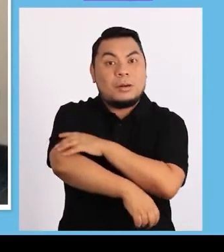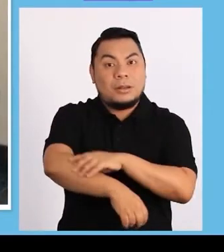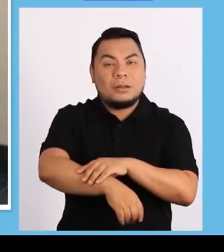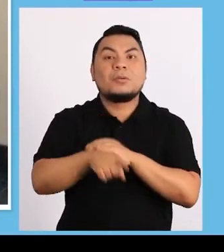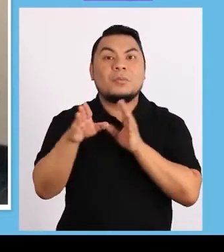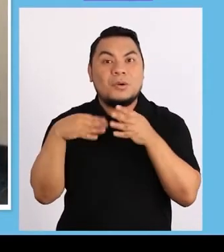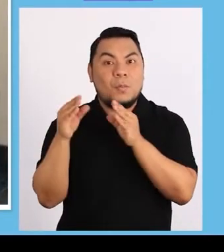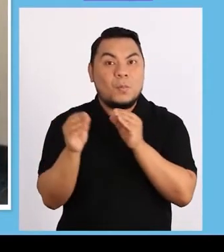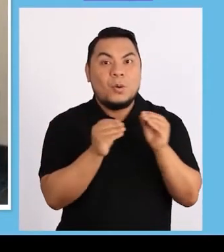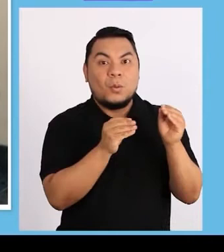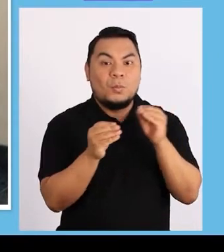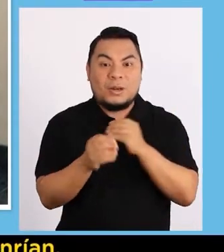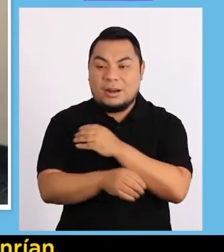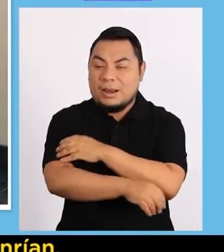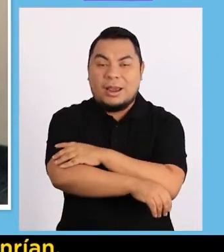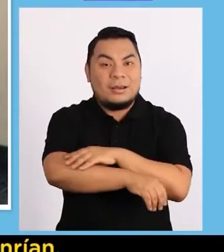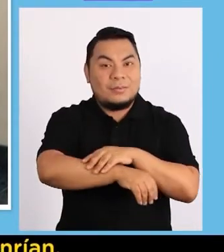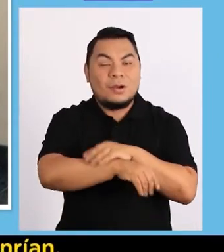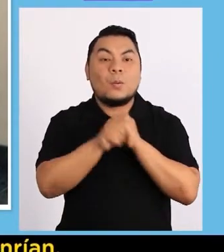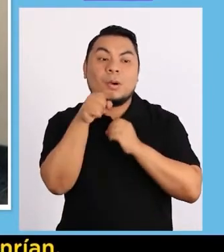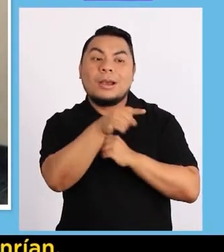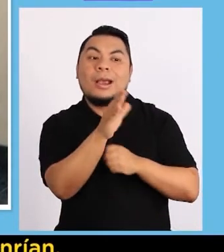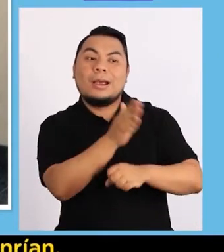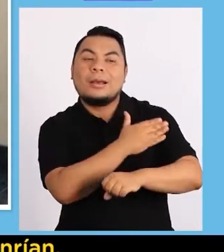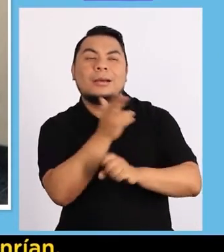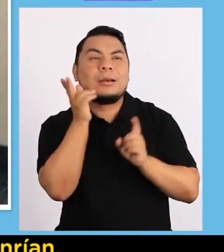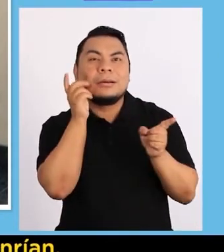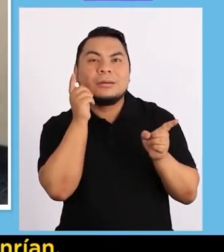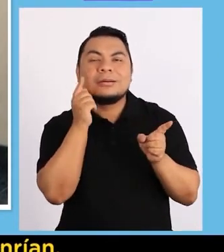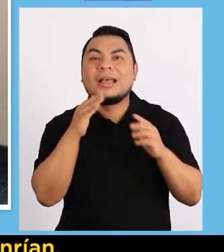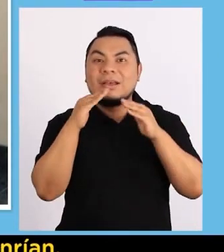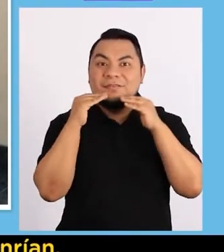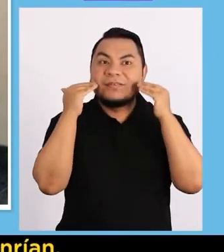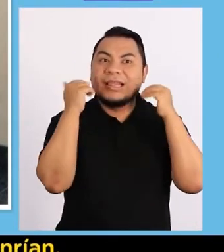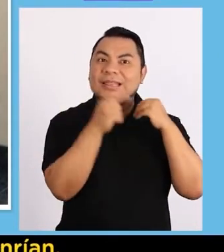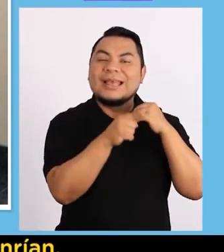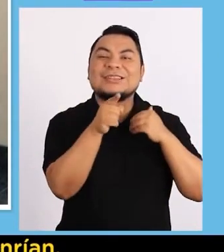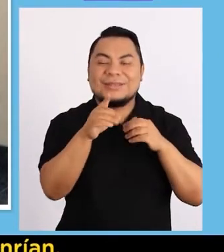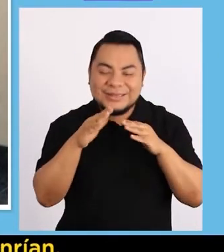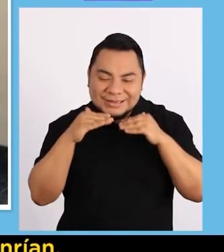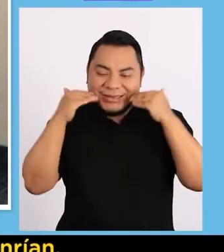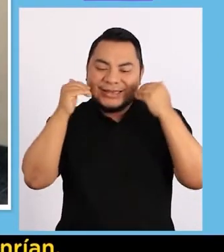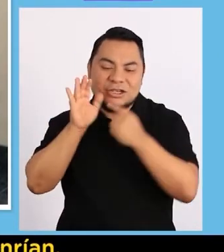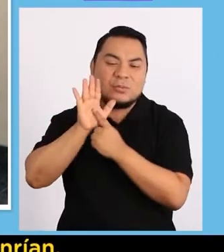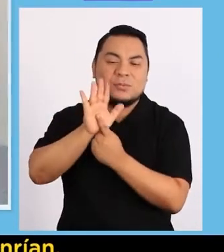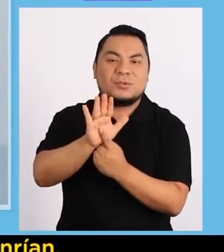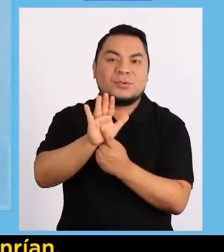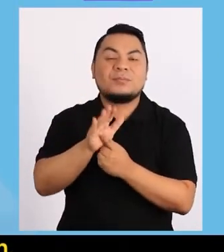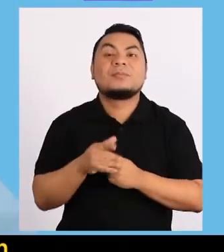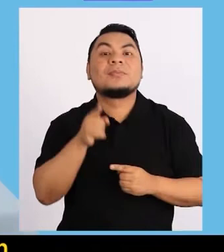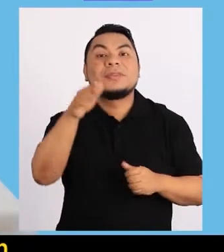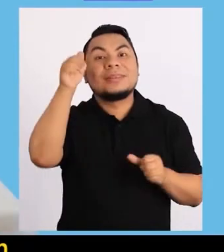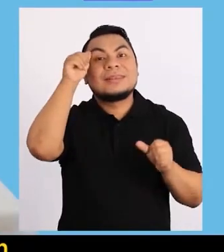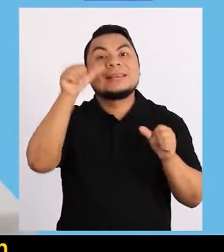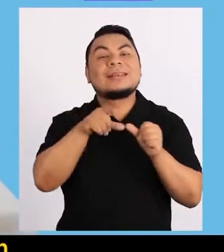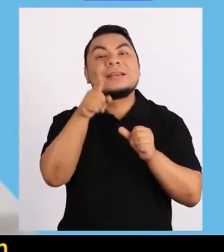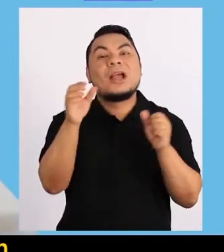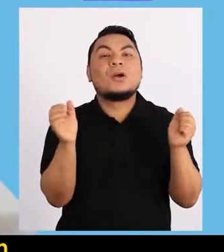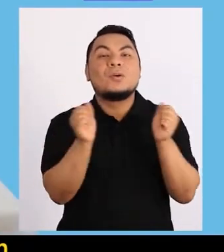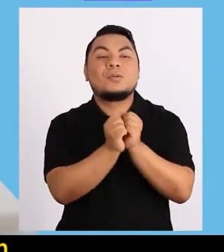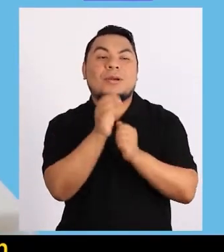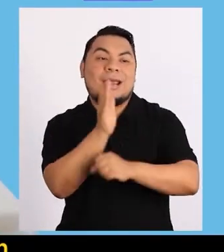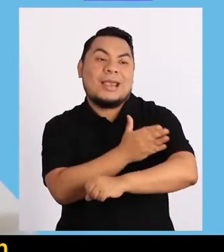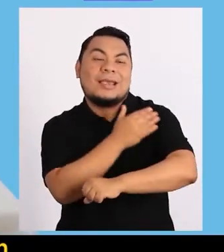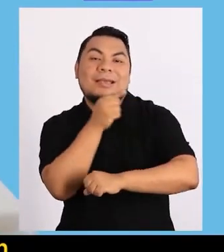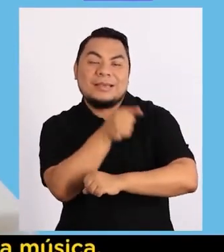pueden mover los brazos. O si la canción habla de estar feliz, sonrían. Recuerden